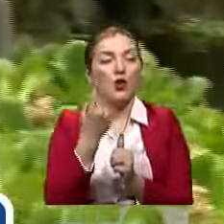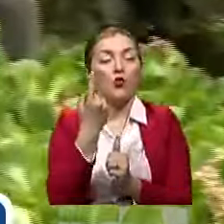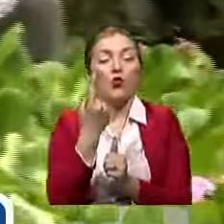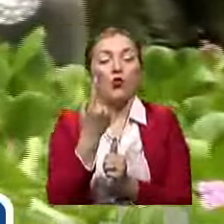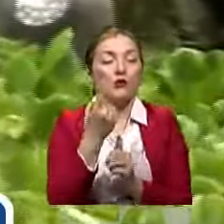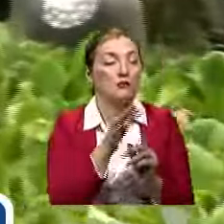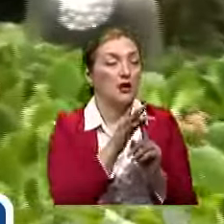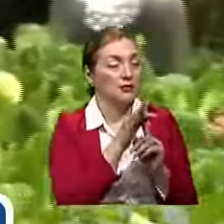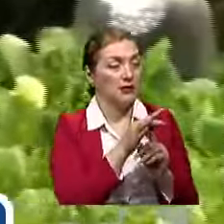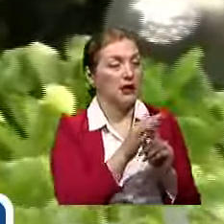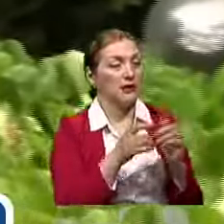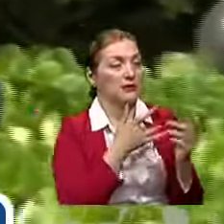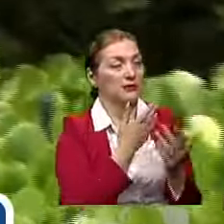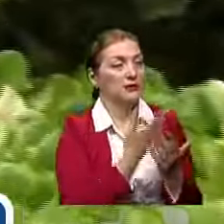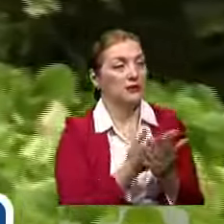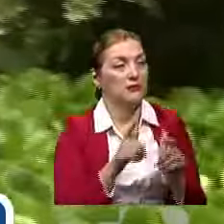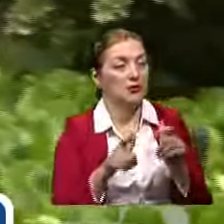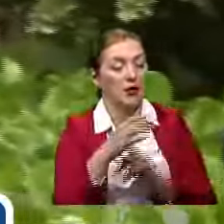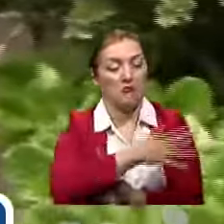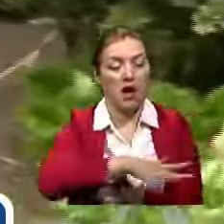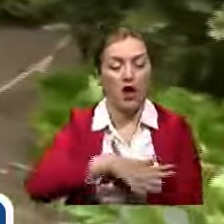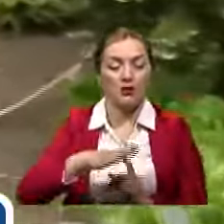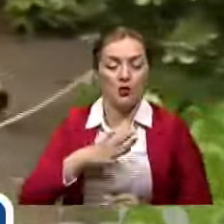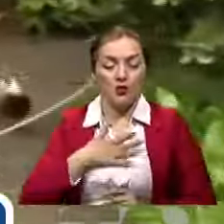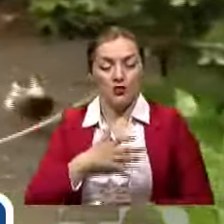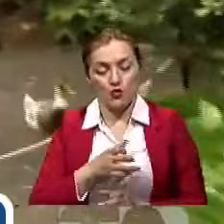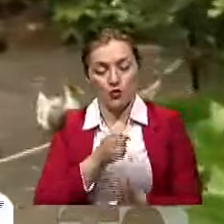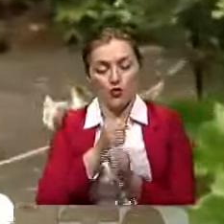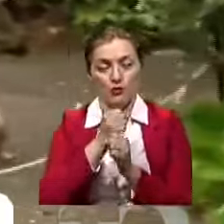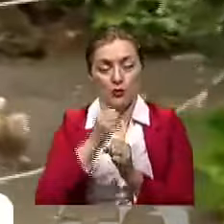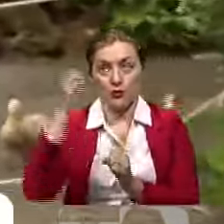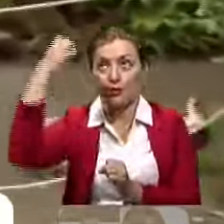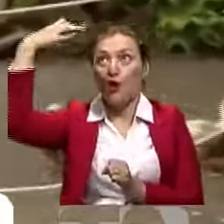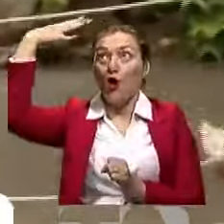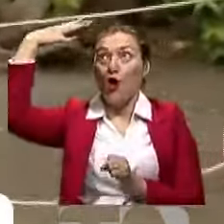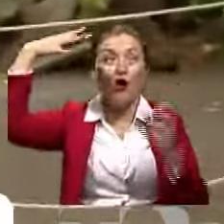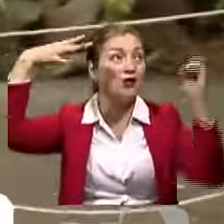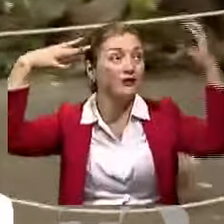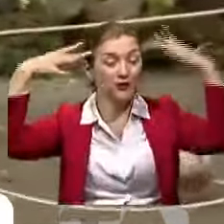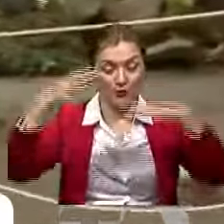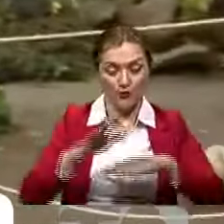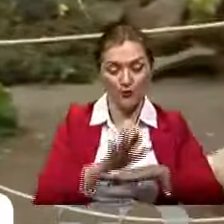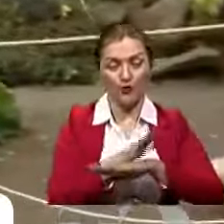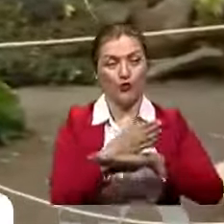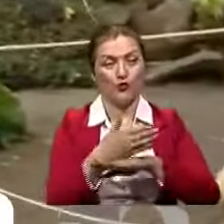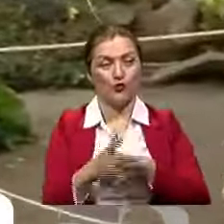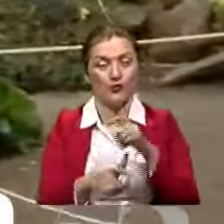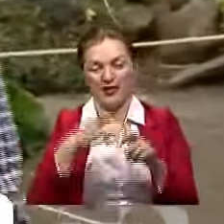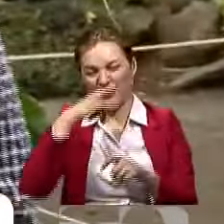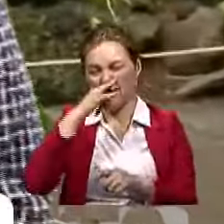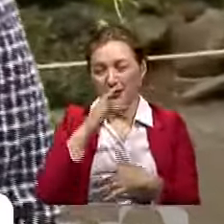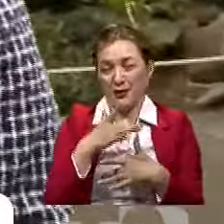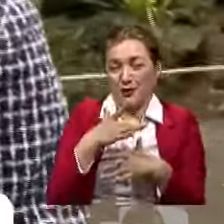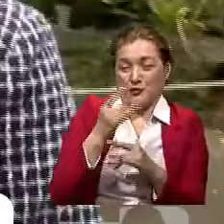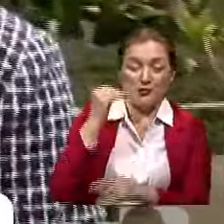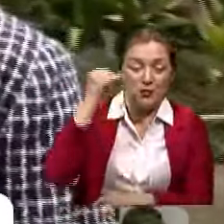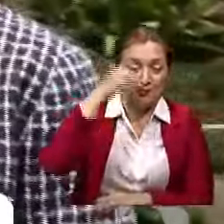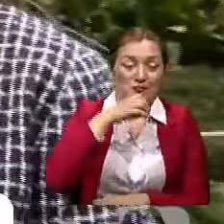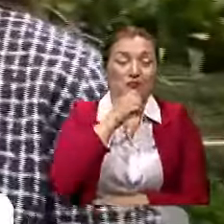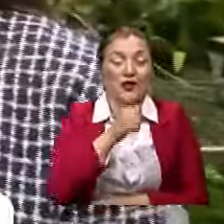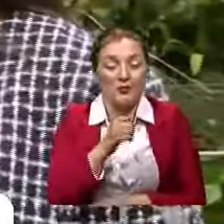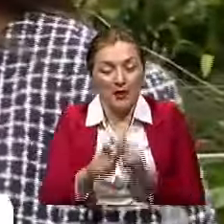Las personas vienen acá, es un ambiente seguro, está lleno de luces, de música, es una experiencia que le gusta mucho a los niños, a los adultos, a las